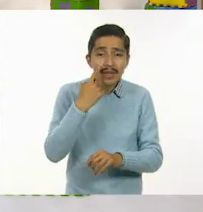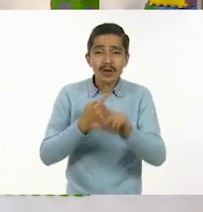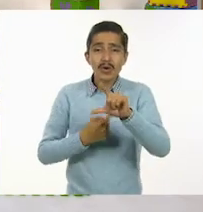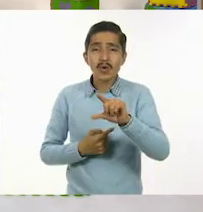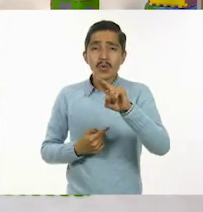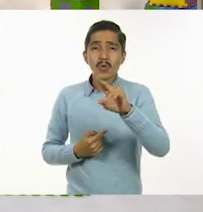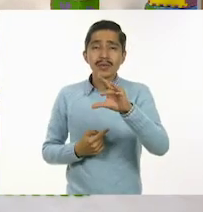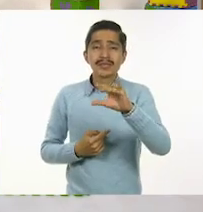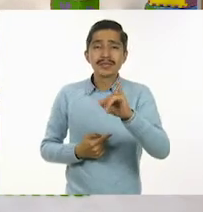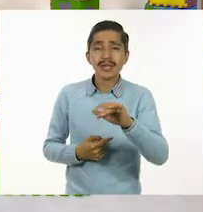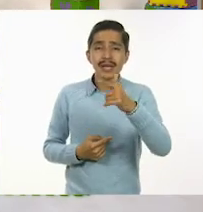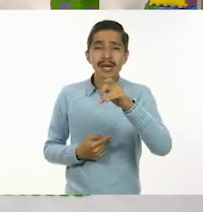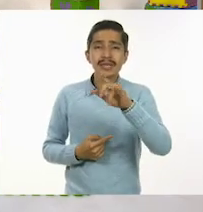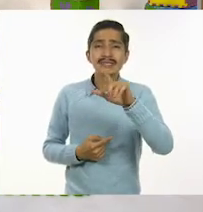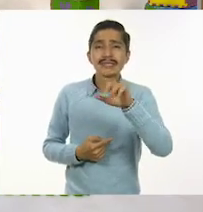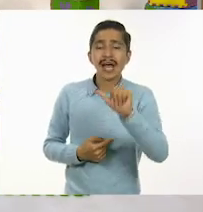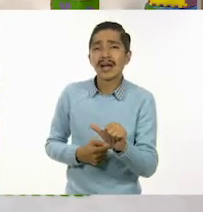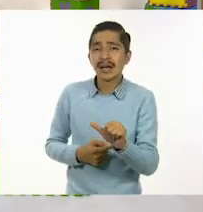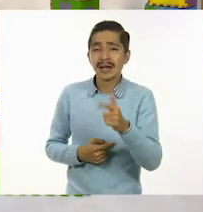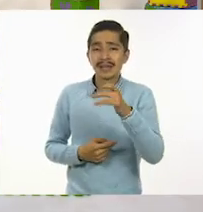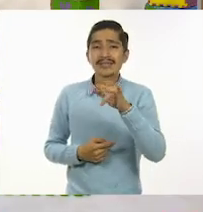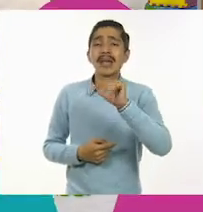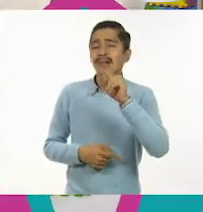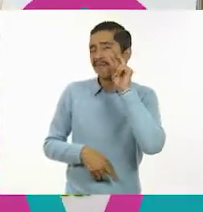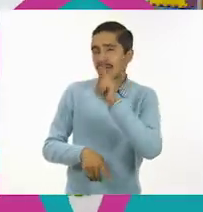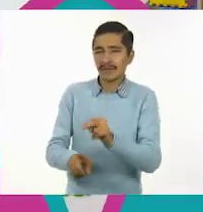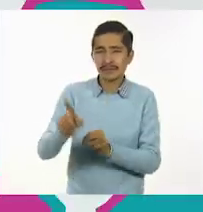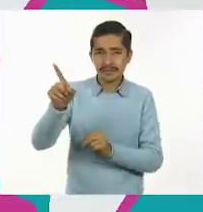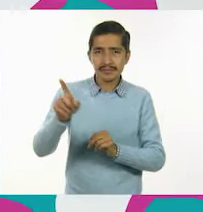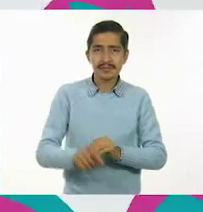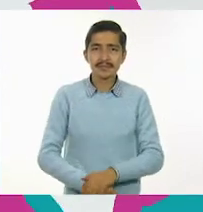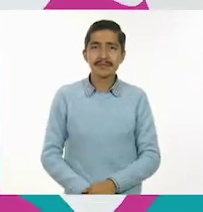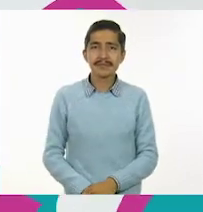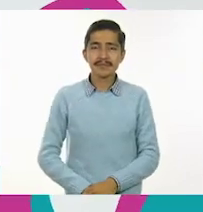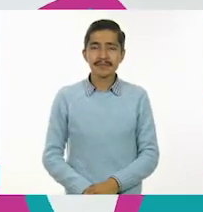Lucy Garza García. Fíjate bien. Lucy Garza García. Observa muy bien. Vamos.